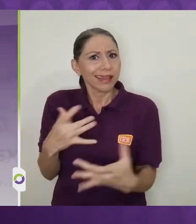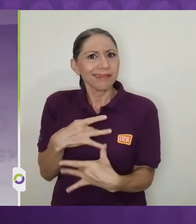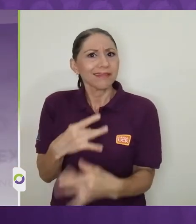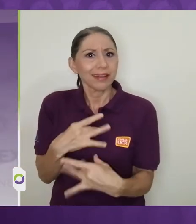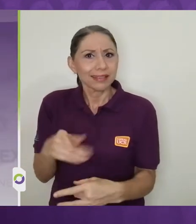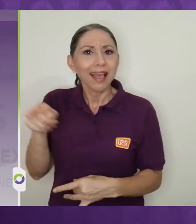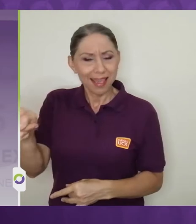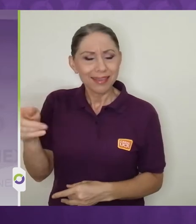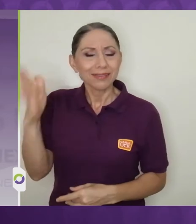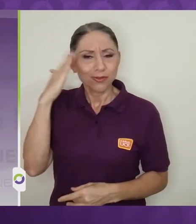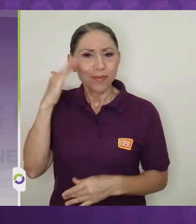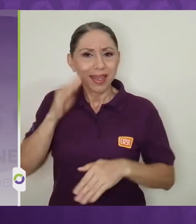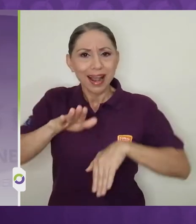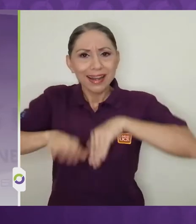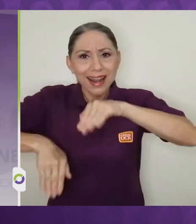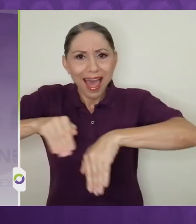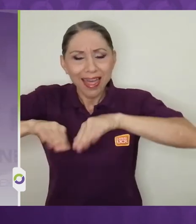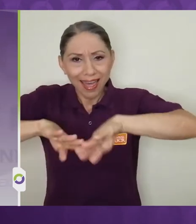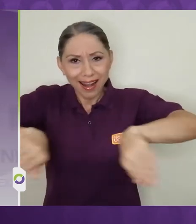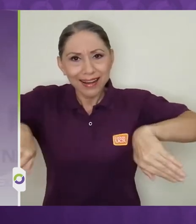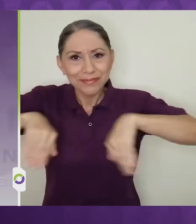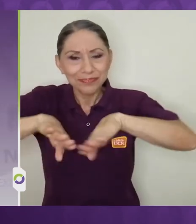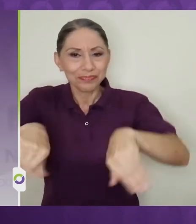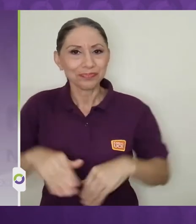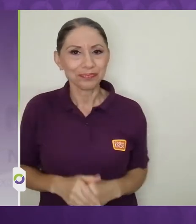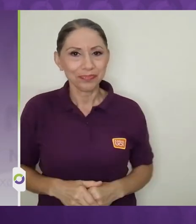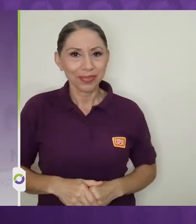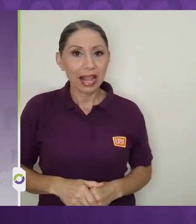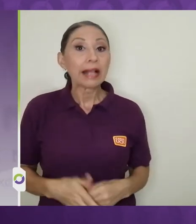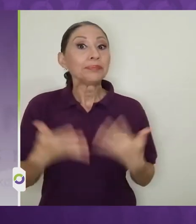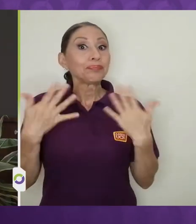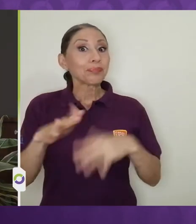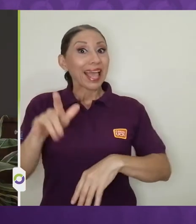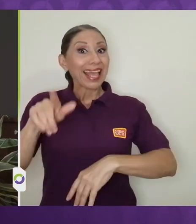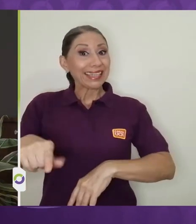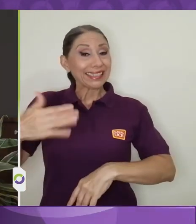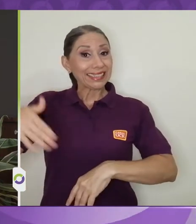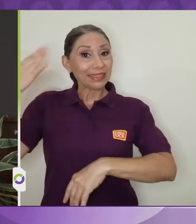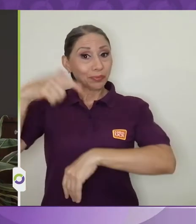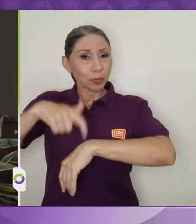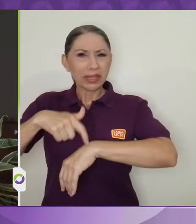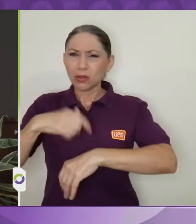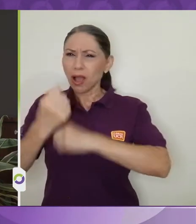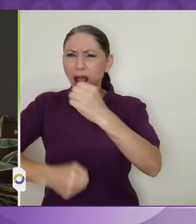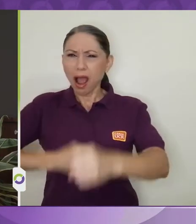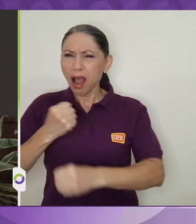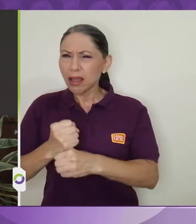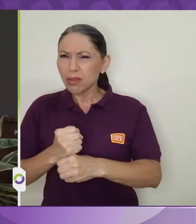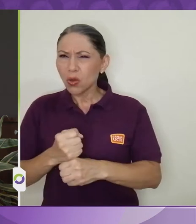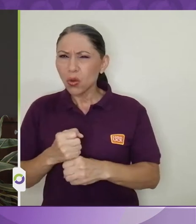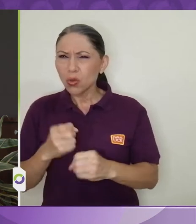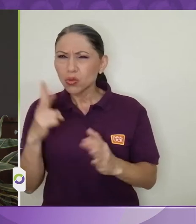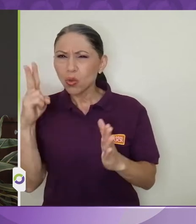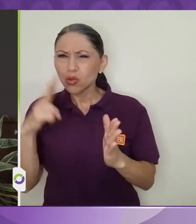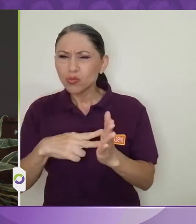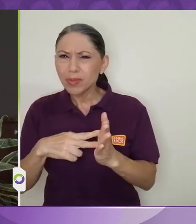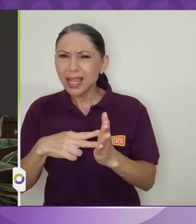siempre me interesó que ellas supieran nadar. A partir de ahí, ella, estamos hablando del año